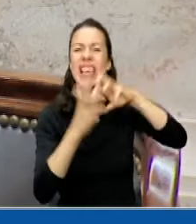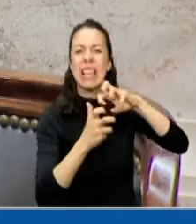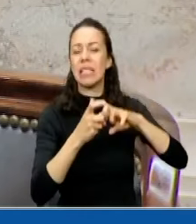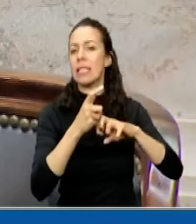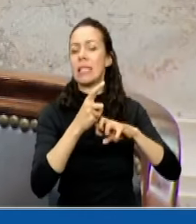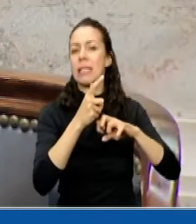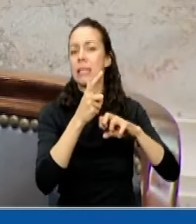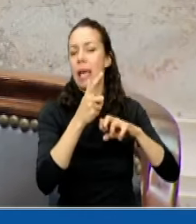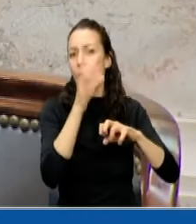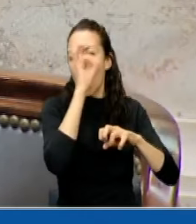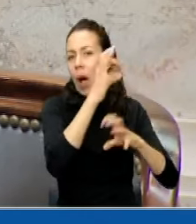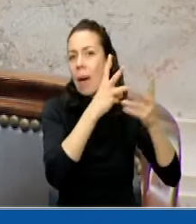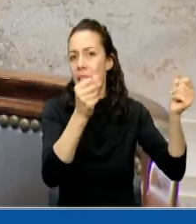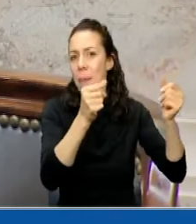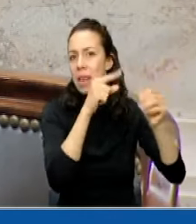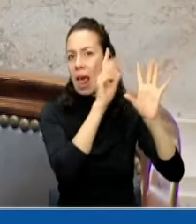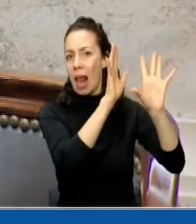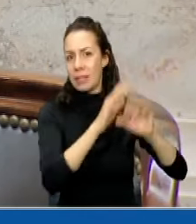fin